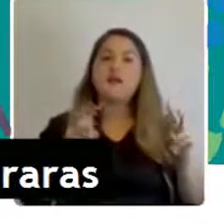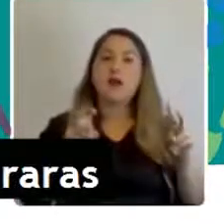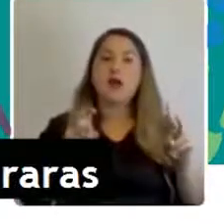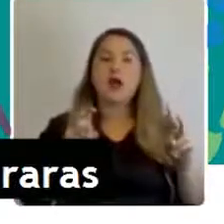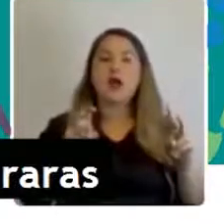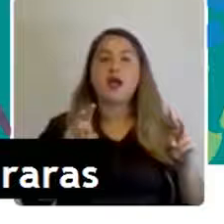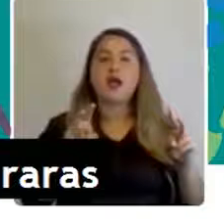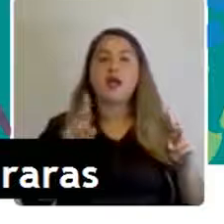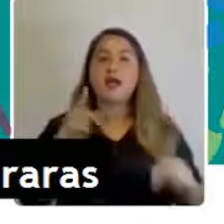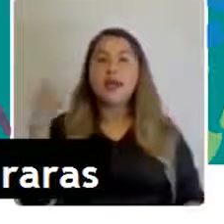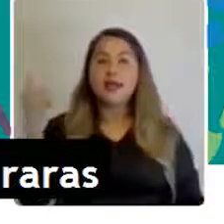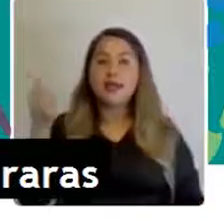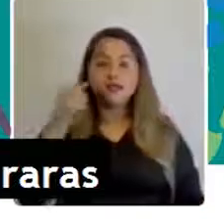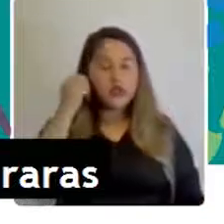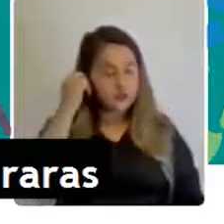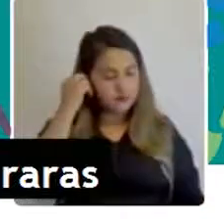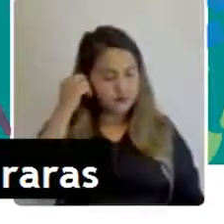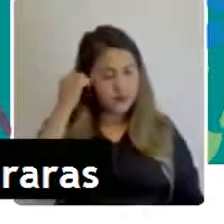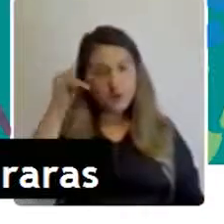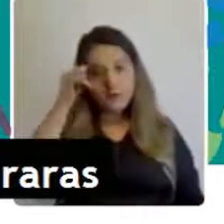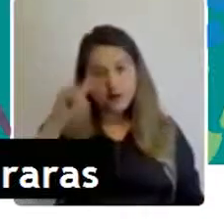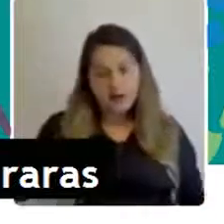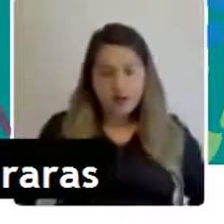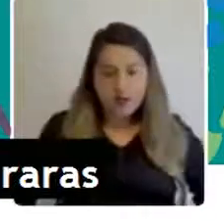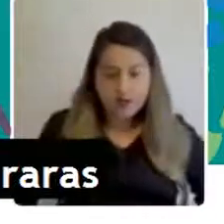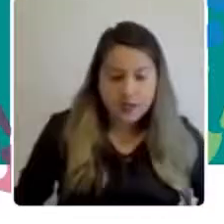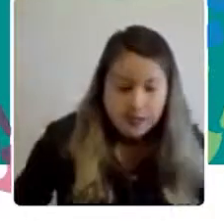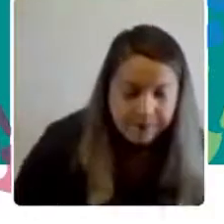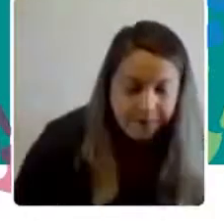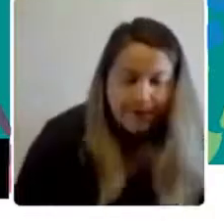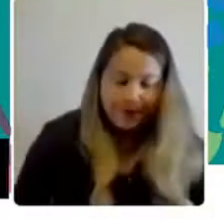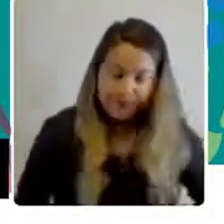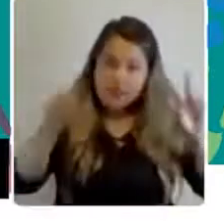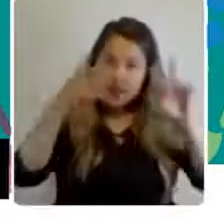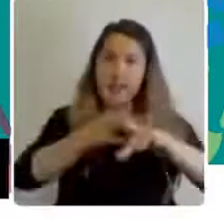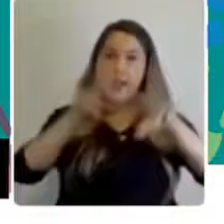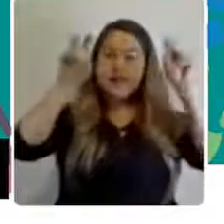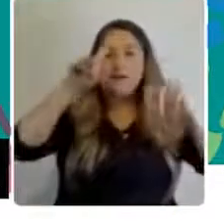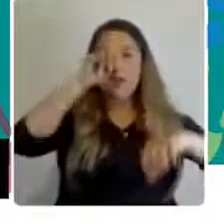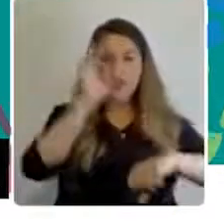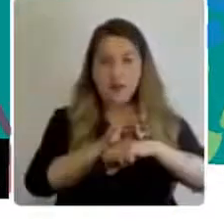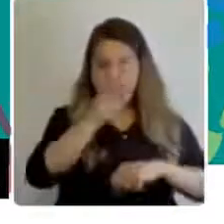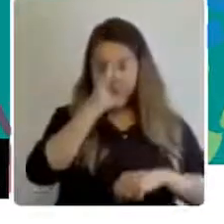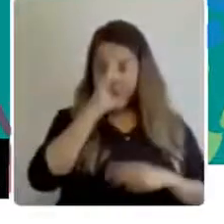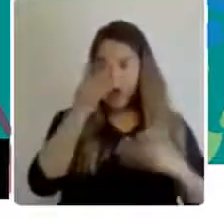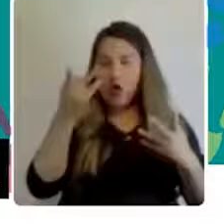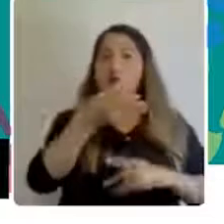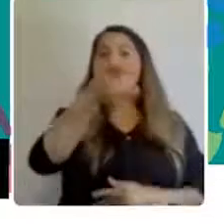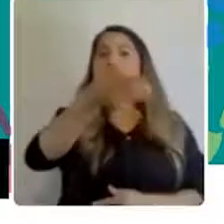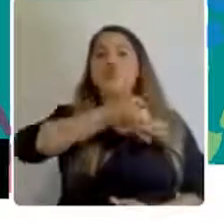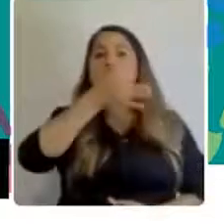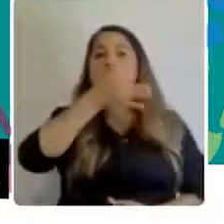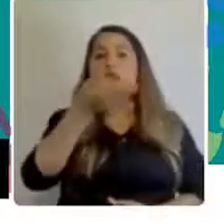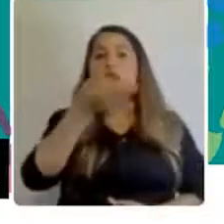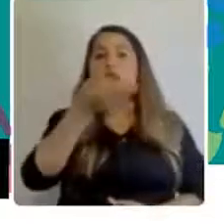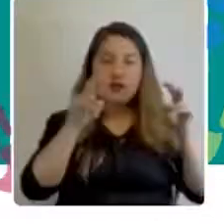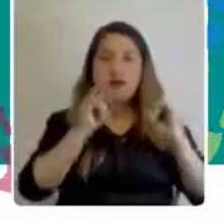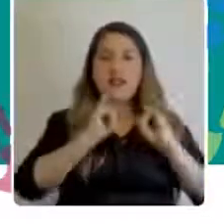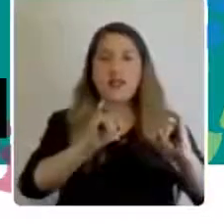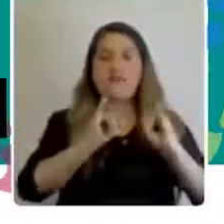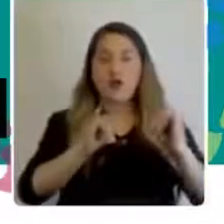lo crucial que es un sistema de registro de las enfermedades raras, resolviendo, como usted planteaba, la fragmentación de la